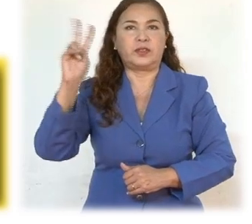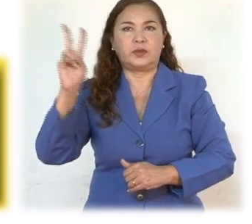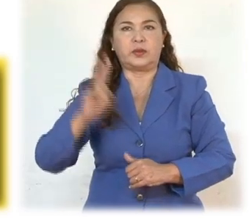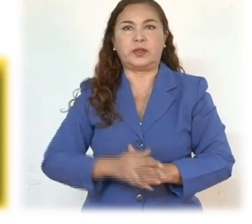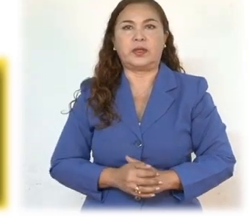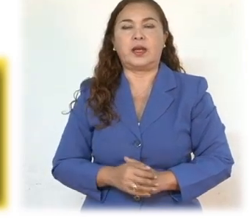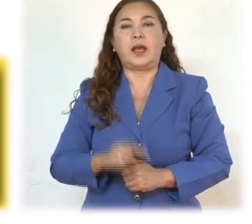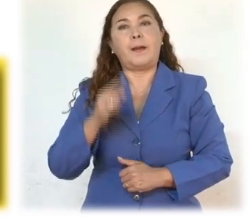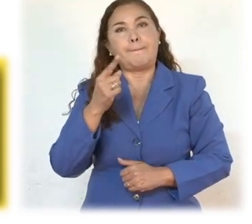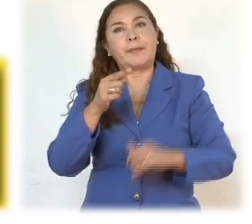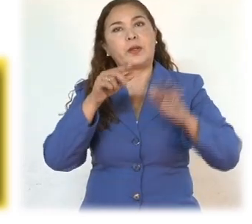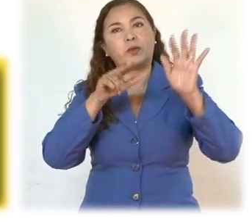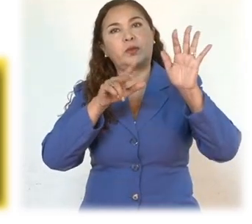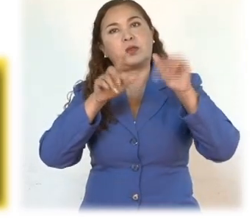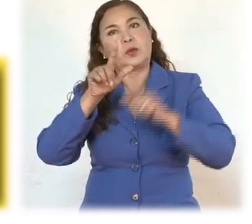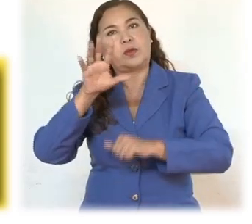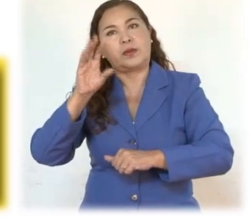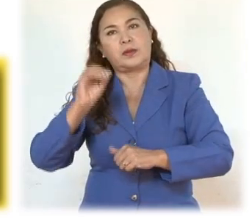Venezuela